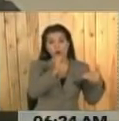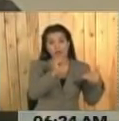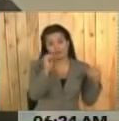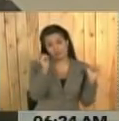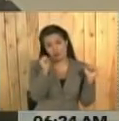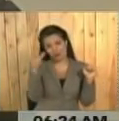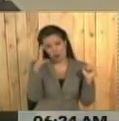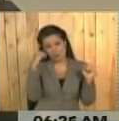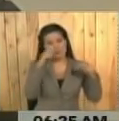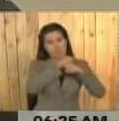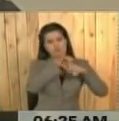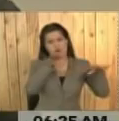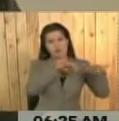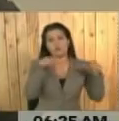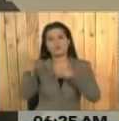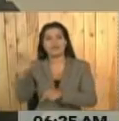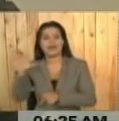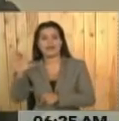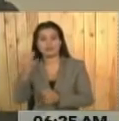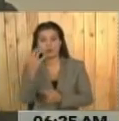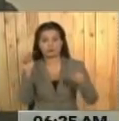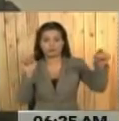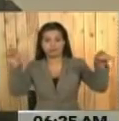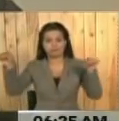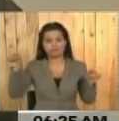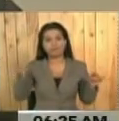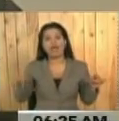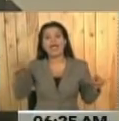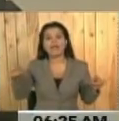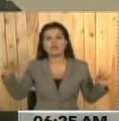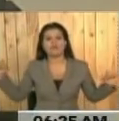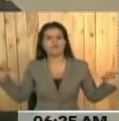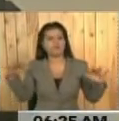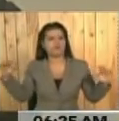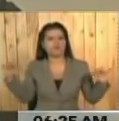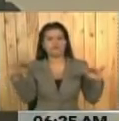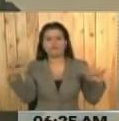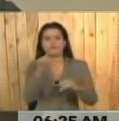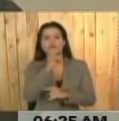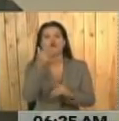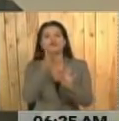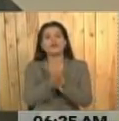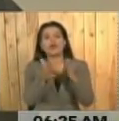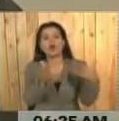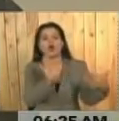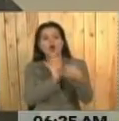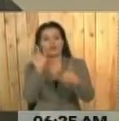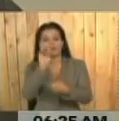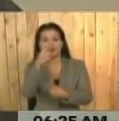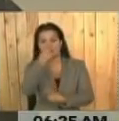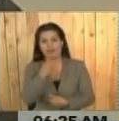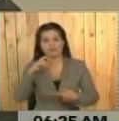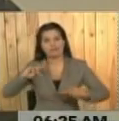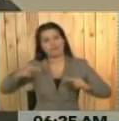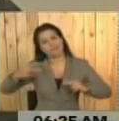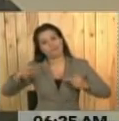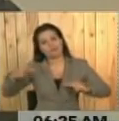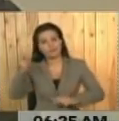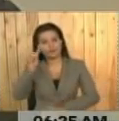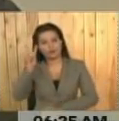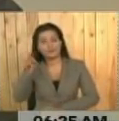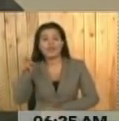los los centros de la conspiración contra Venezuela de grandes medios de comunicación rebotan una información la